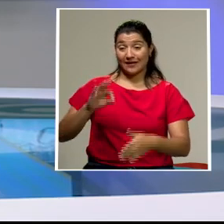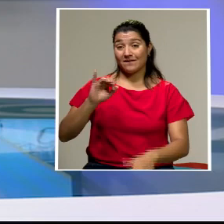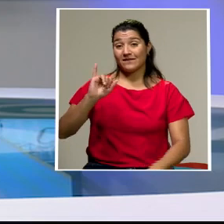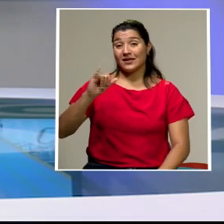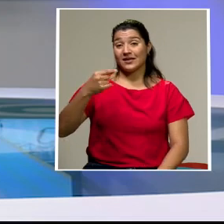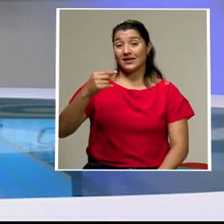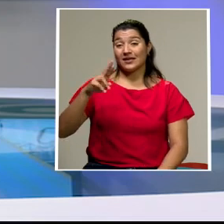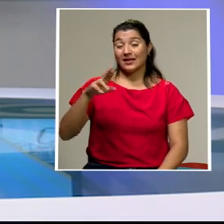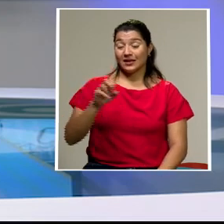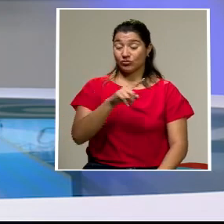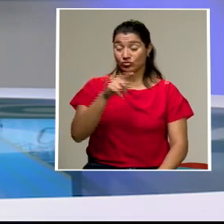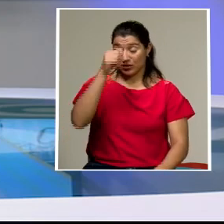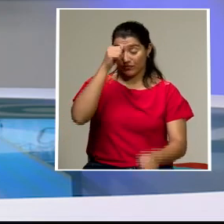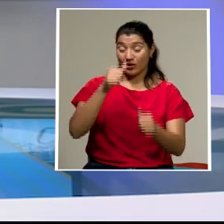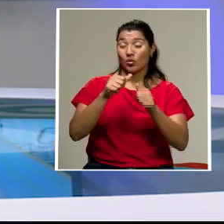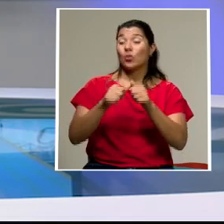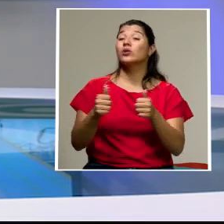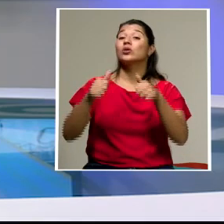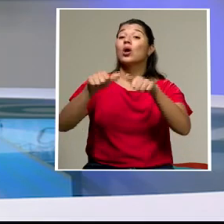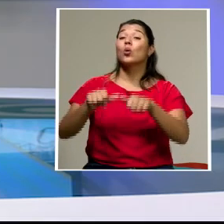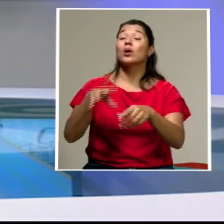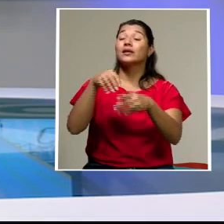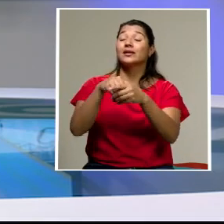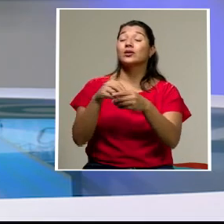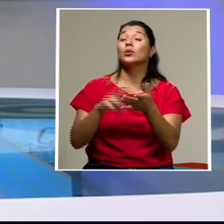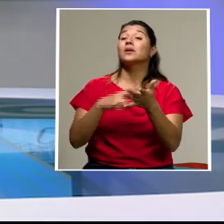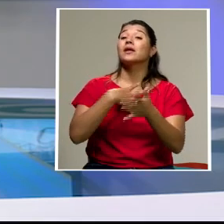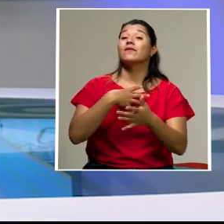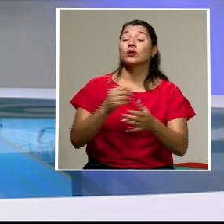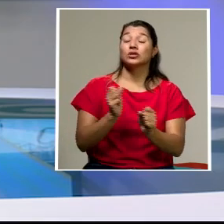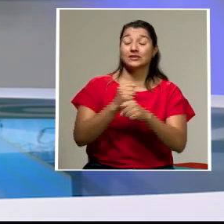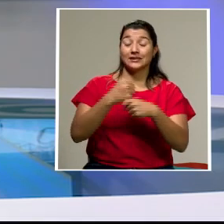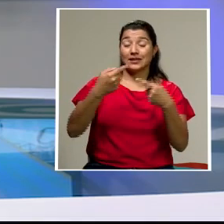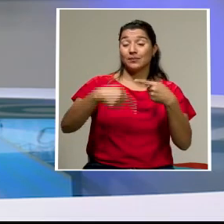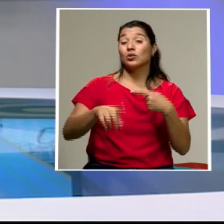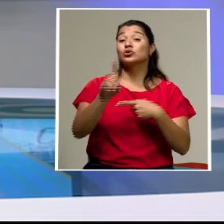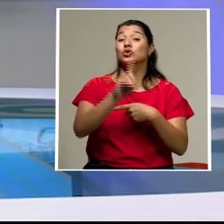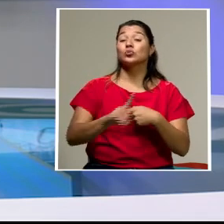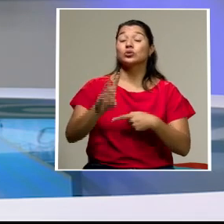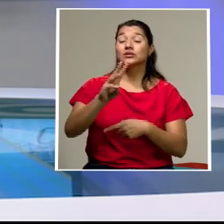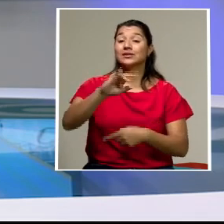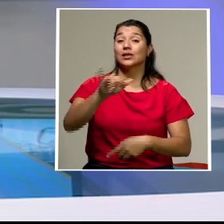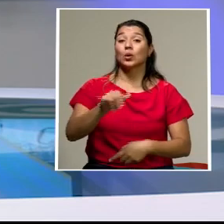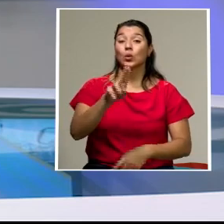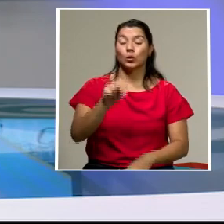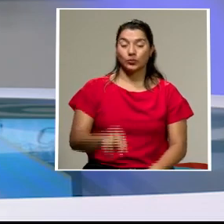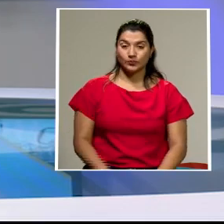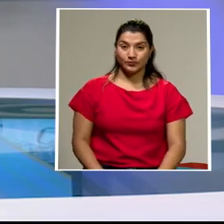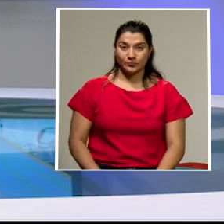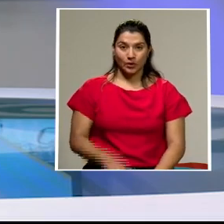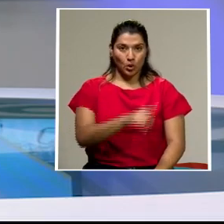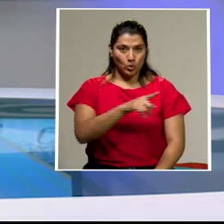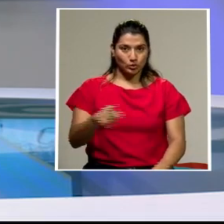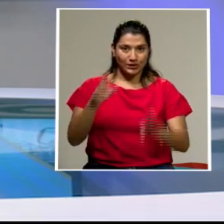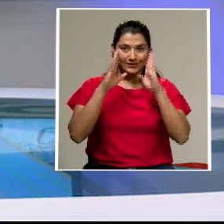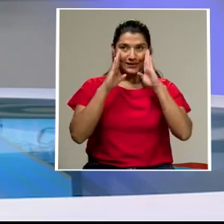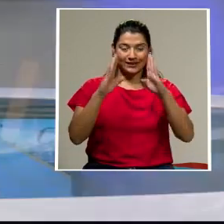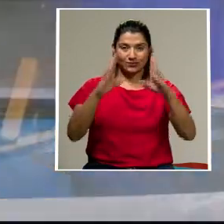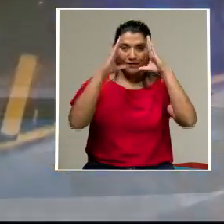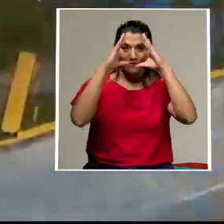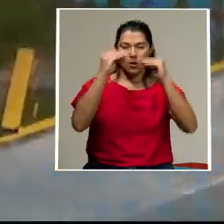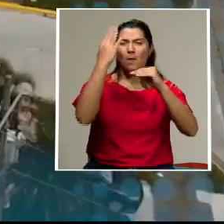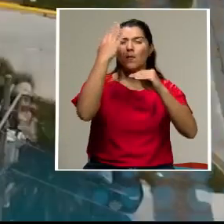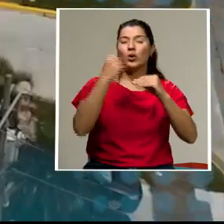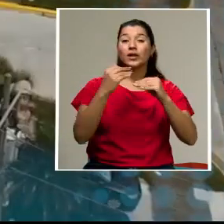la convención interna del Partido Liberación Nacional se realizará el próximo domingo 6 de junio. Y preste atención a esta información porque